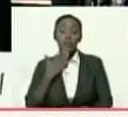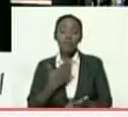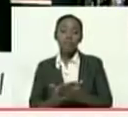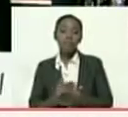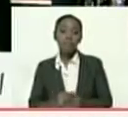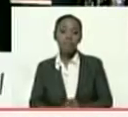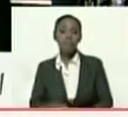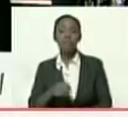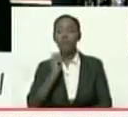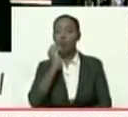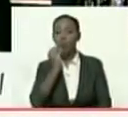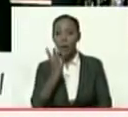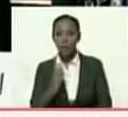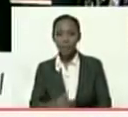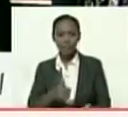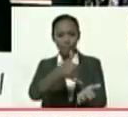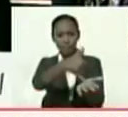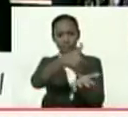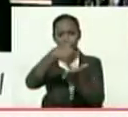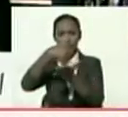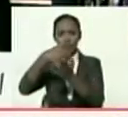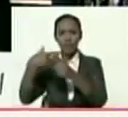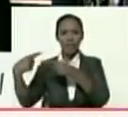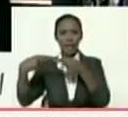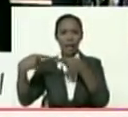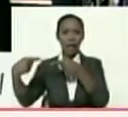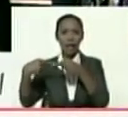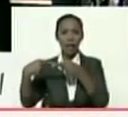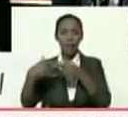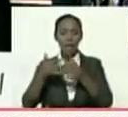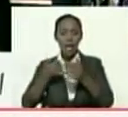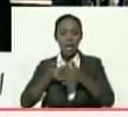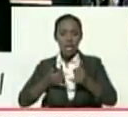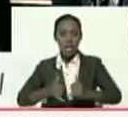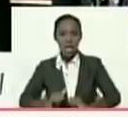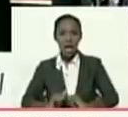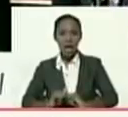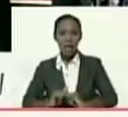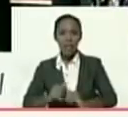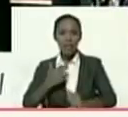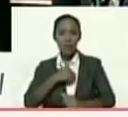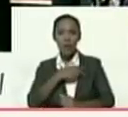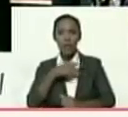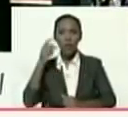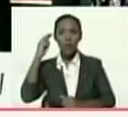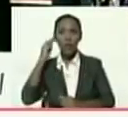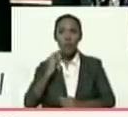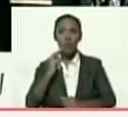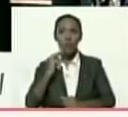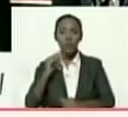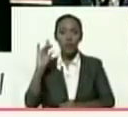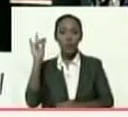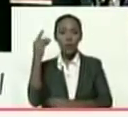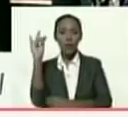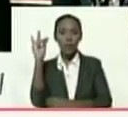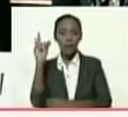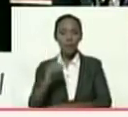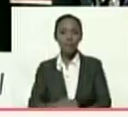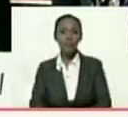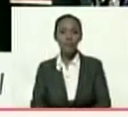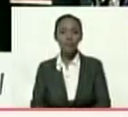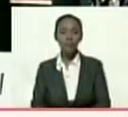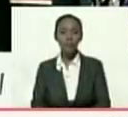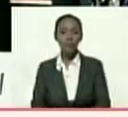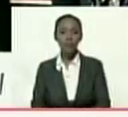Bueno, trofeo de guerra. La hija predilecta de nuestro libertador Simón Bolívar, Bolivia. La